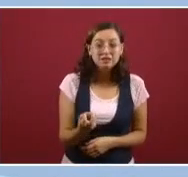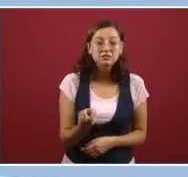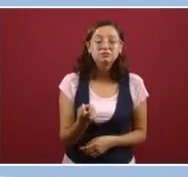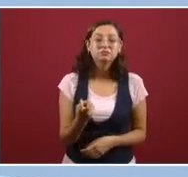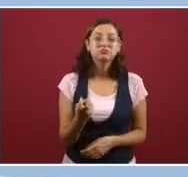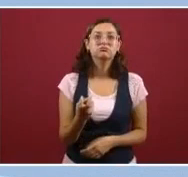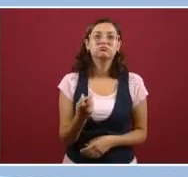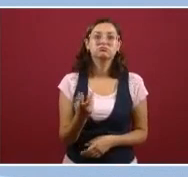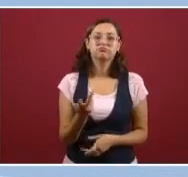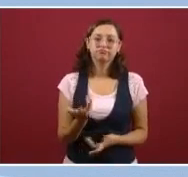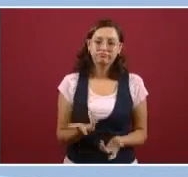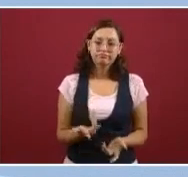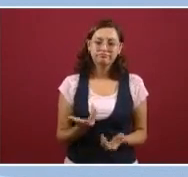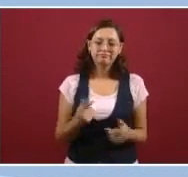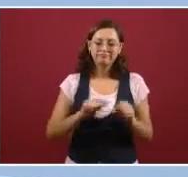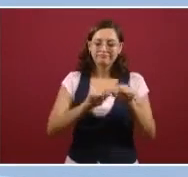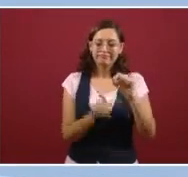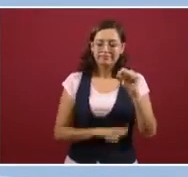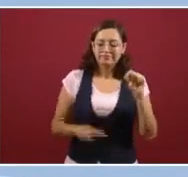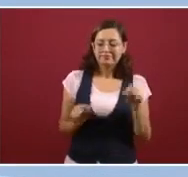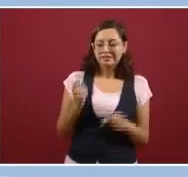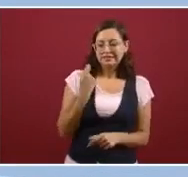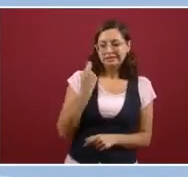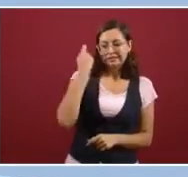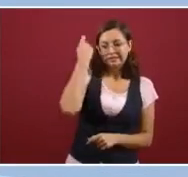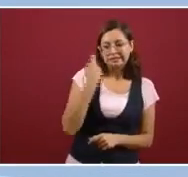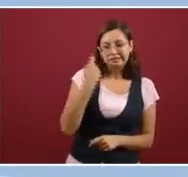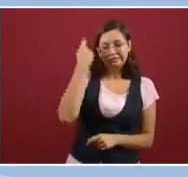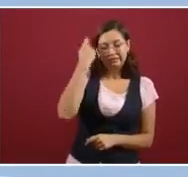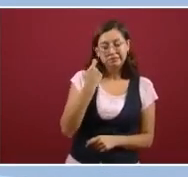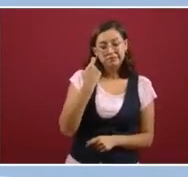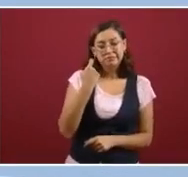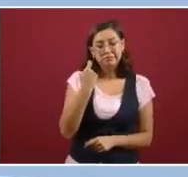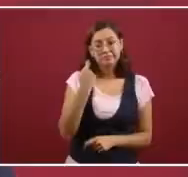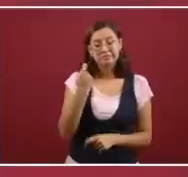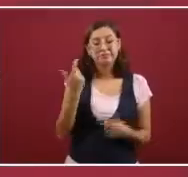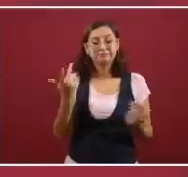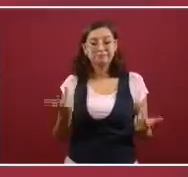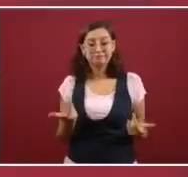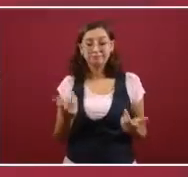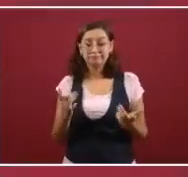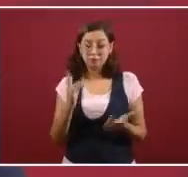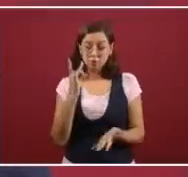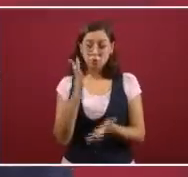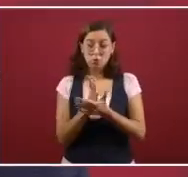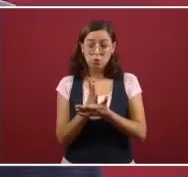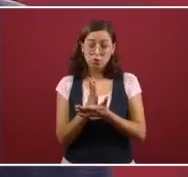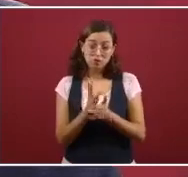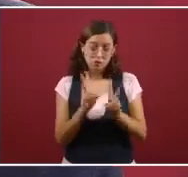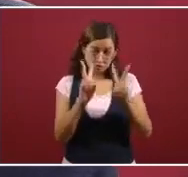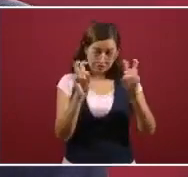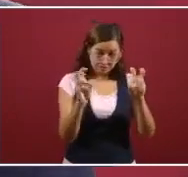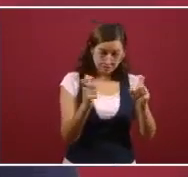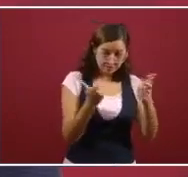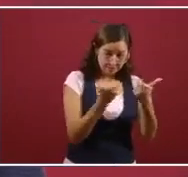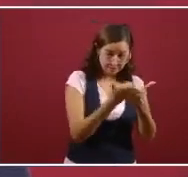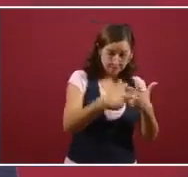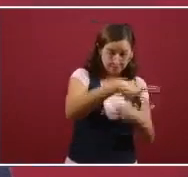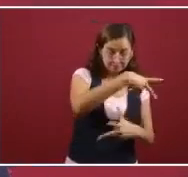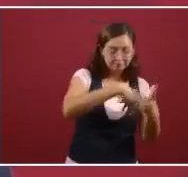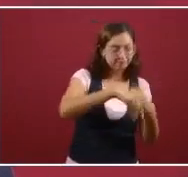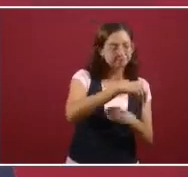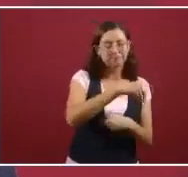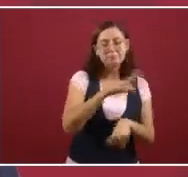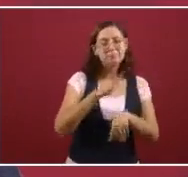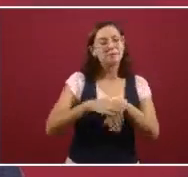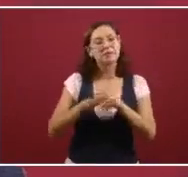que las pensiones en nuestro país, creemos que más allá de ser un tema exclusivamente financiero, son un asunto